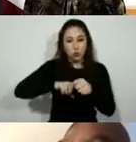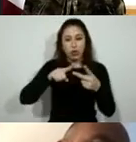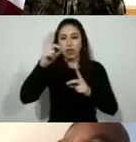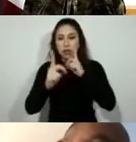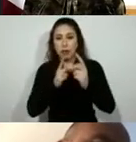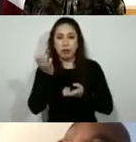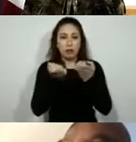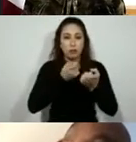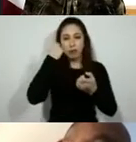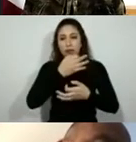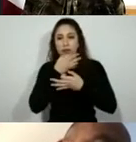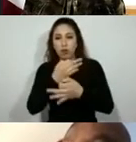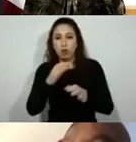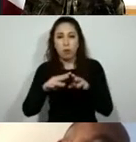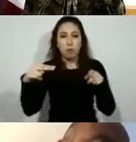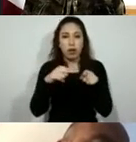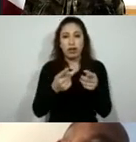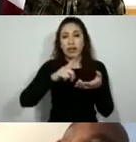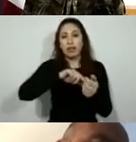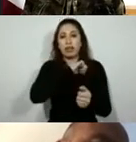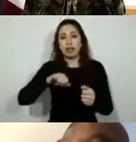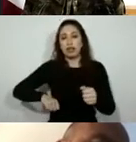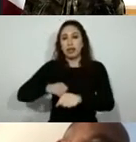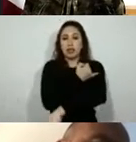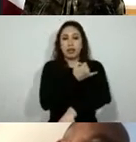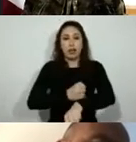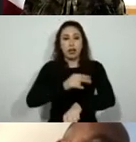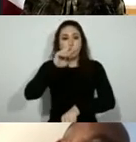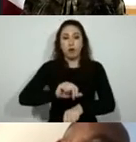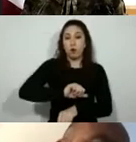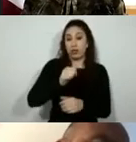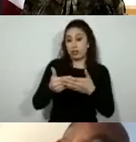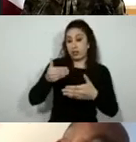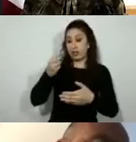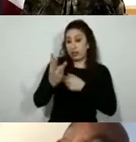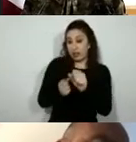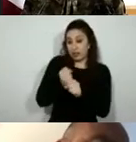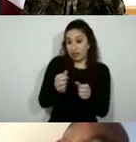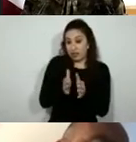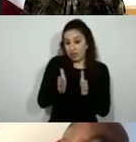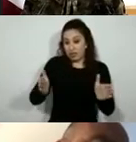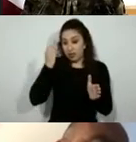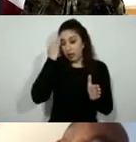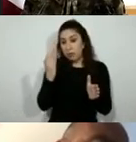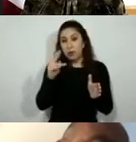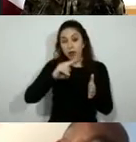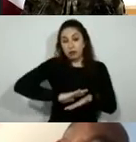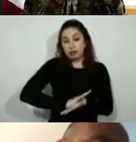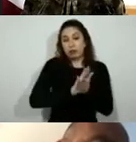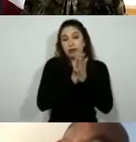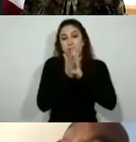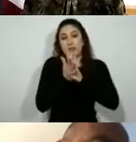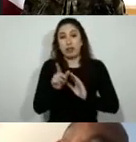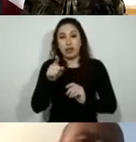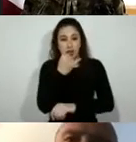de Iztapalapa. Esto no tiene precedente. En 3 años, nuestra demarcación pasará de ser la que tenía